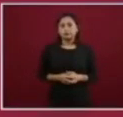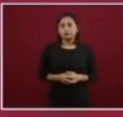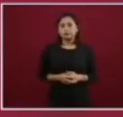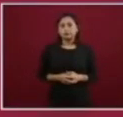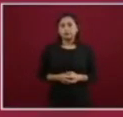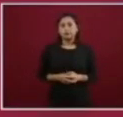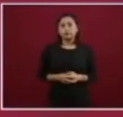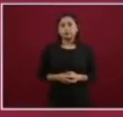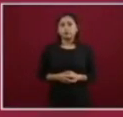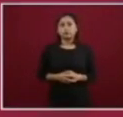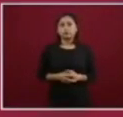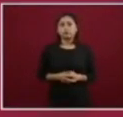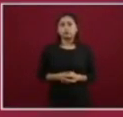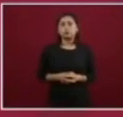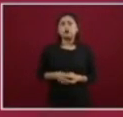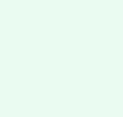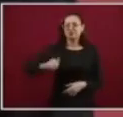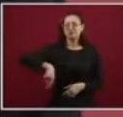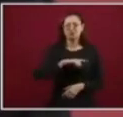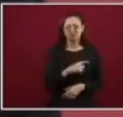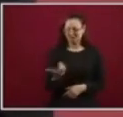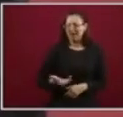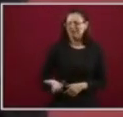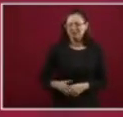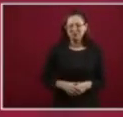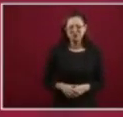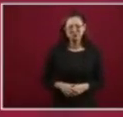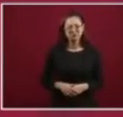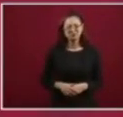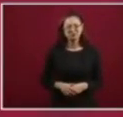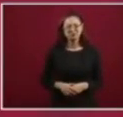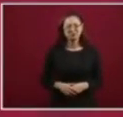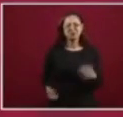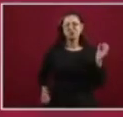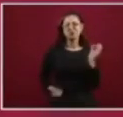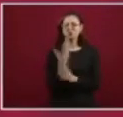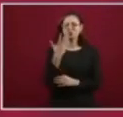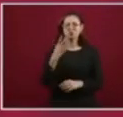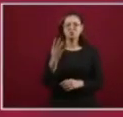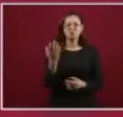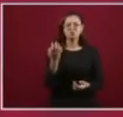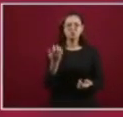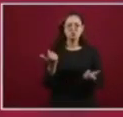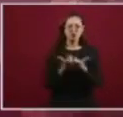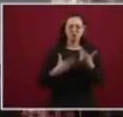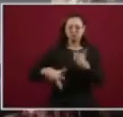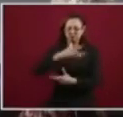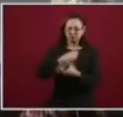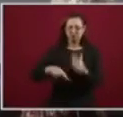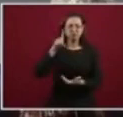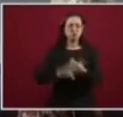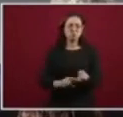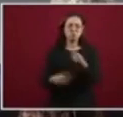Esto es un avance. ¿Qué es la nueva economía moral?